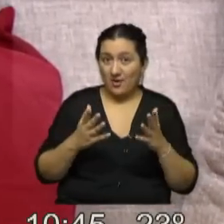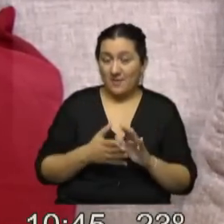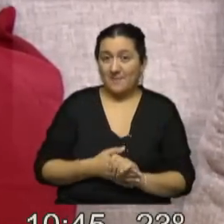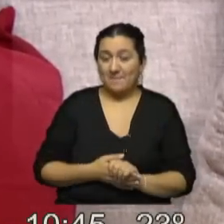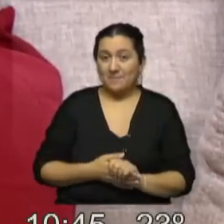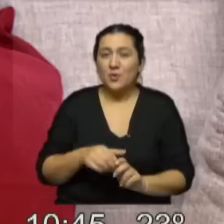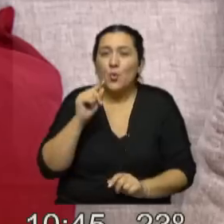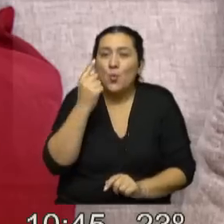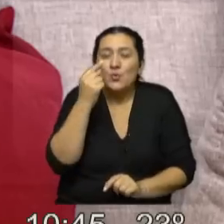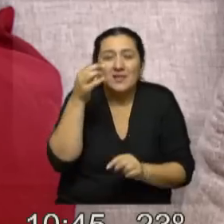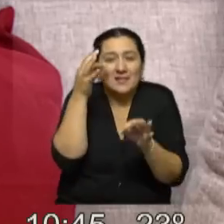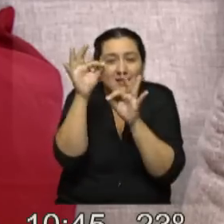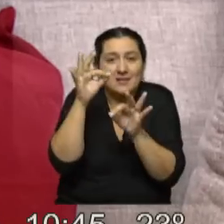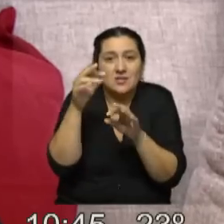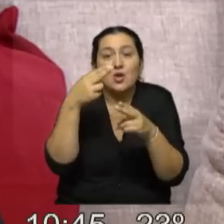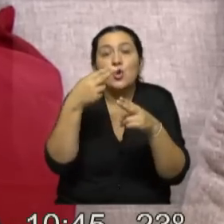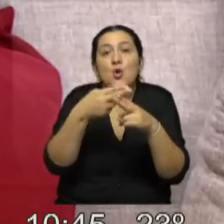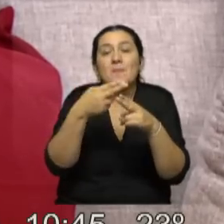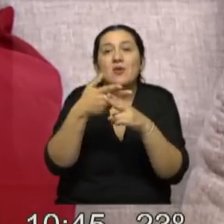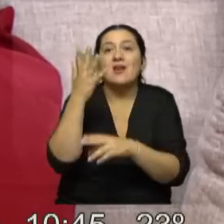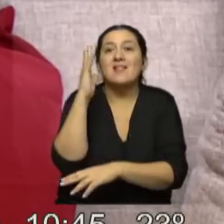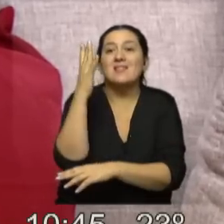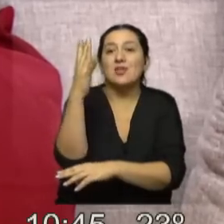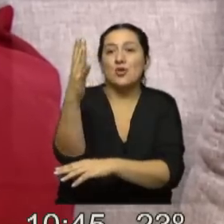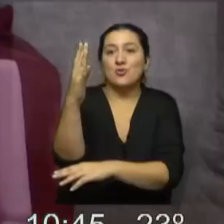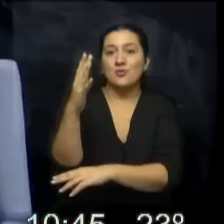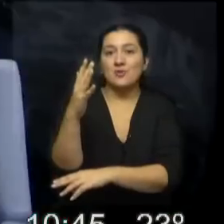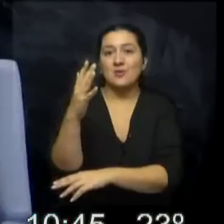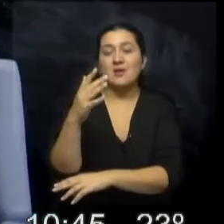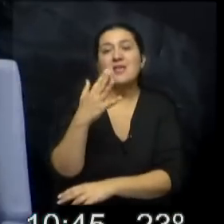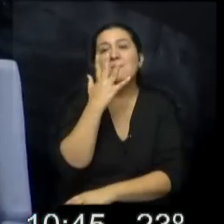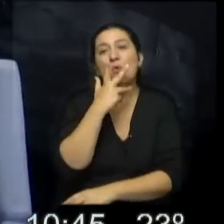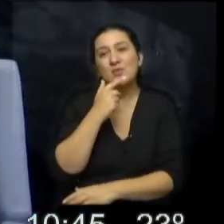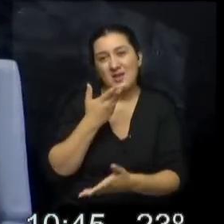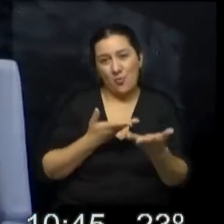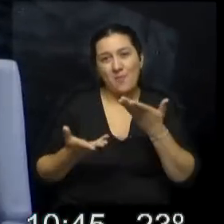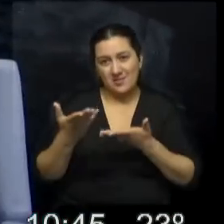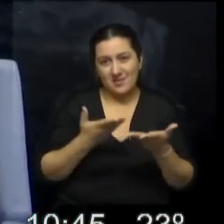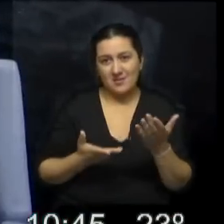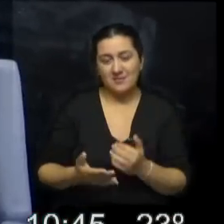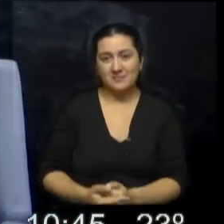una cosita nombraron al interior y hay algo que me gustaría compartir